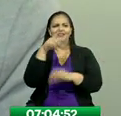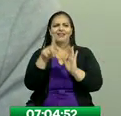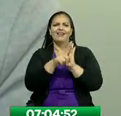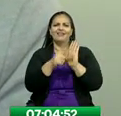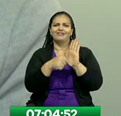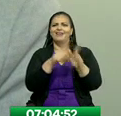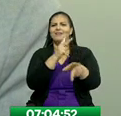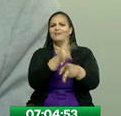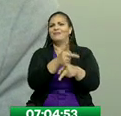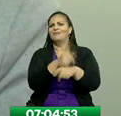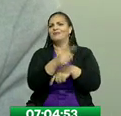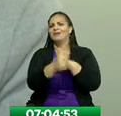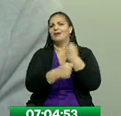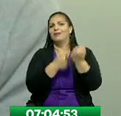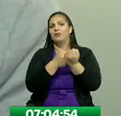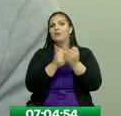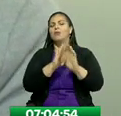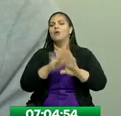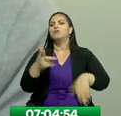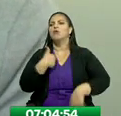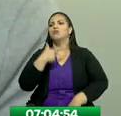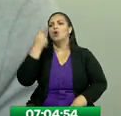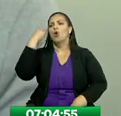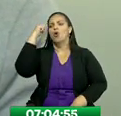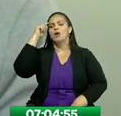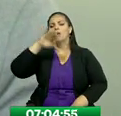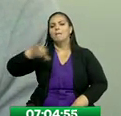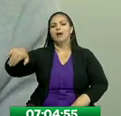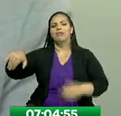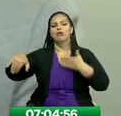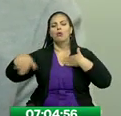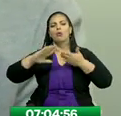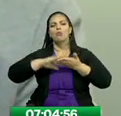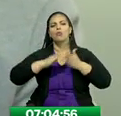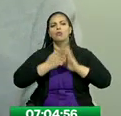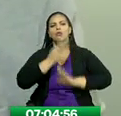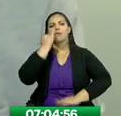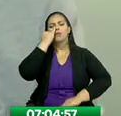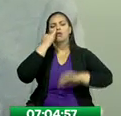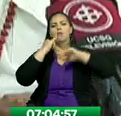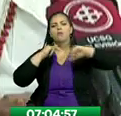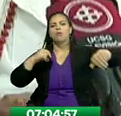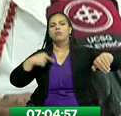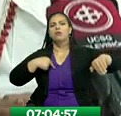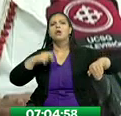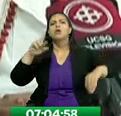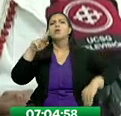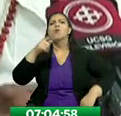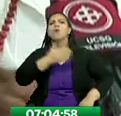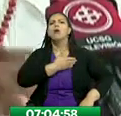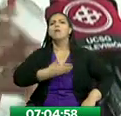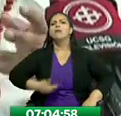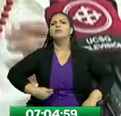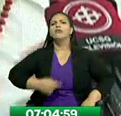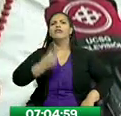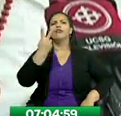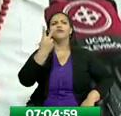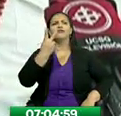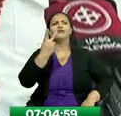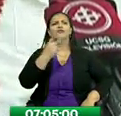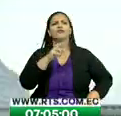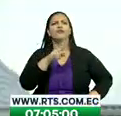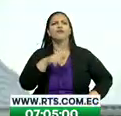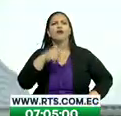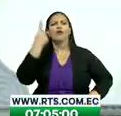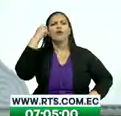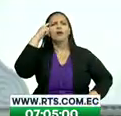autodeterminación no se comprenda adecuadamente y pretenda suplantar al gobierno samper de finalmente vargas confirmó que los diálogos con el